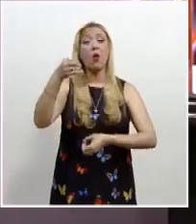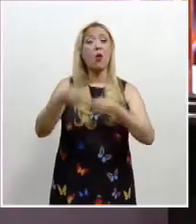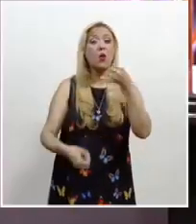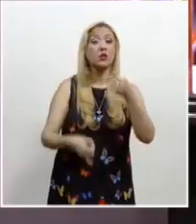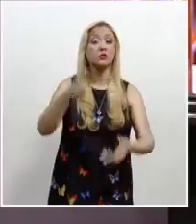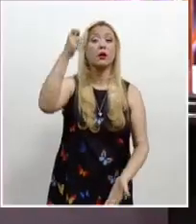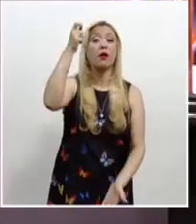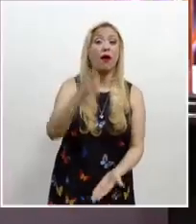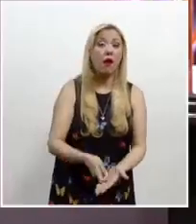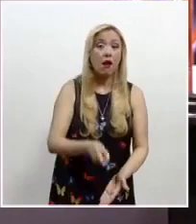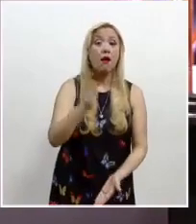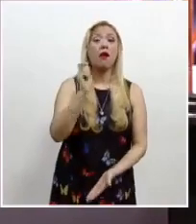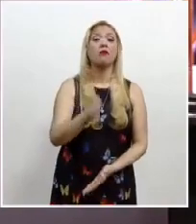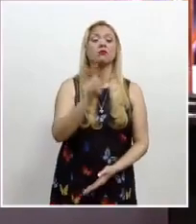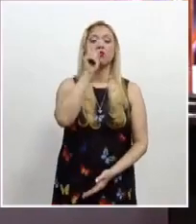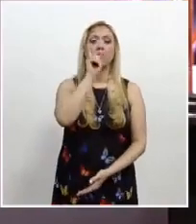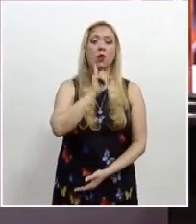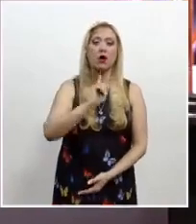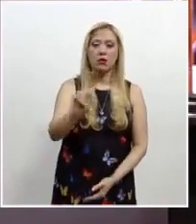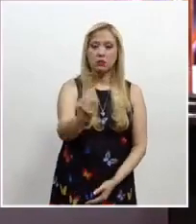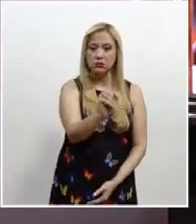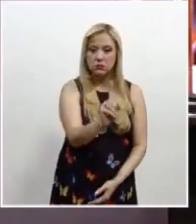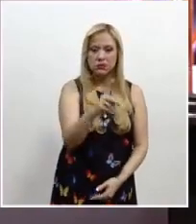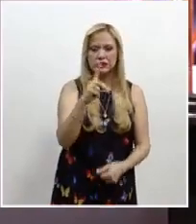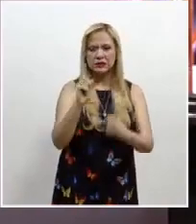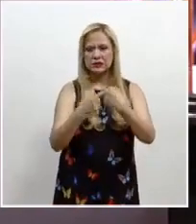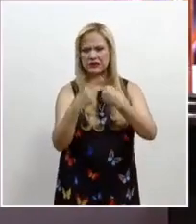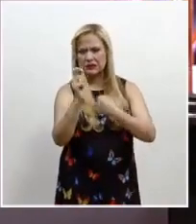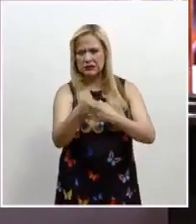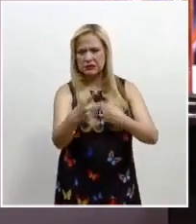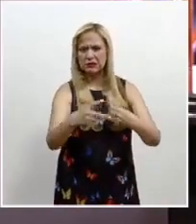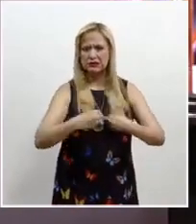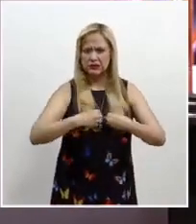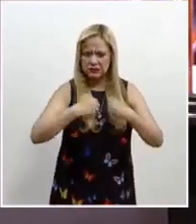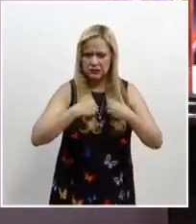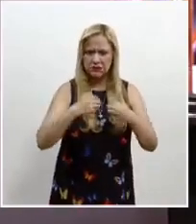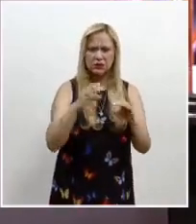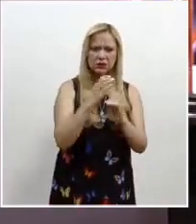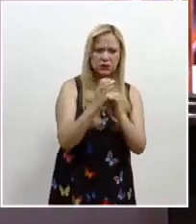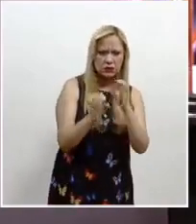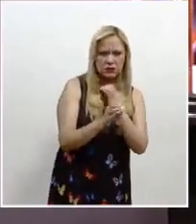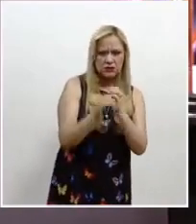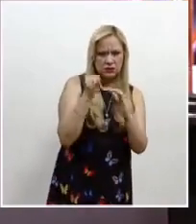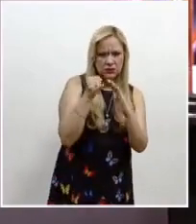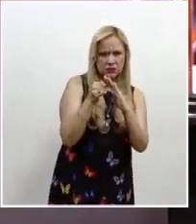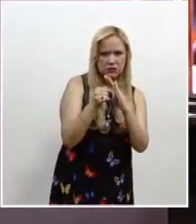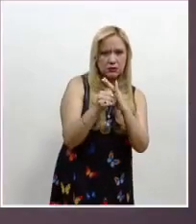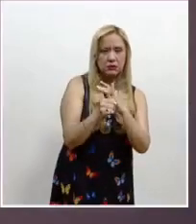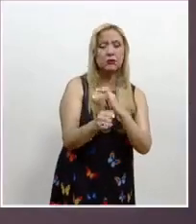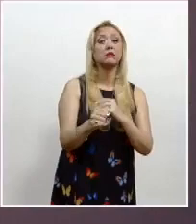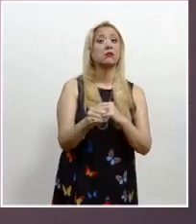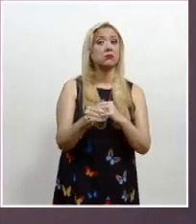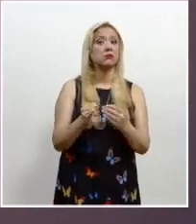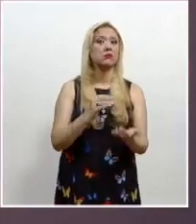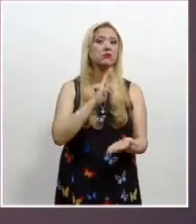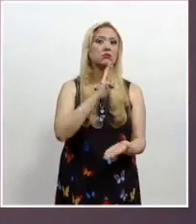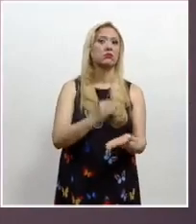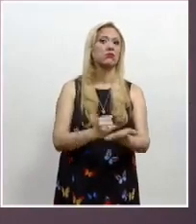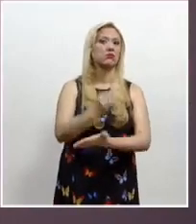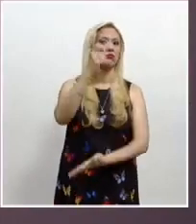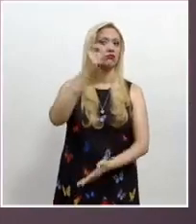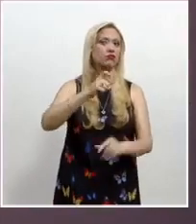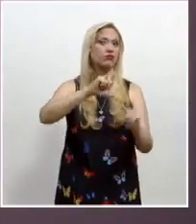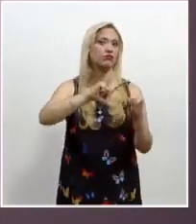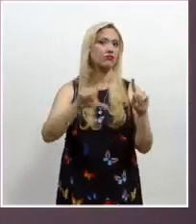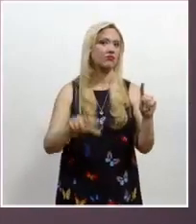vemos reflejado en las sentencias, pero también en acciones al seno del Consejo de la Judicatura Federal. Senadora, ¿por qué debemos